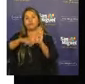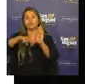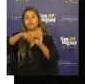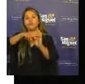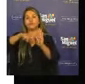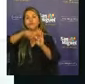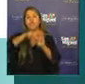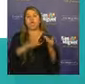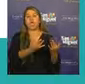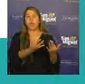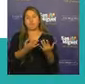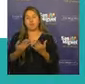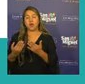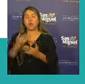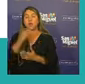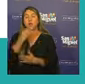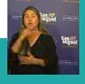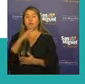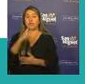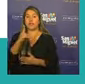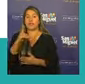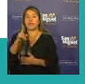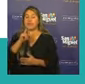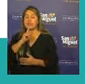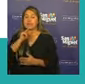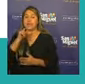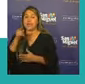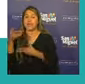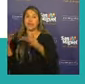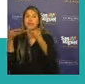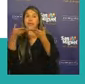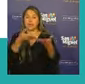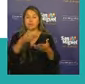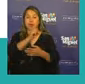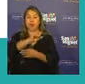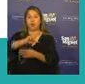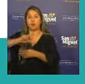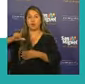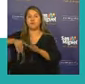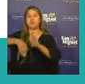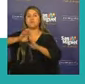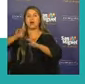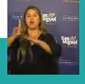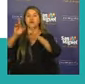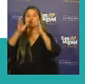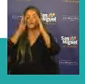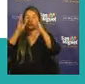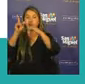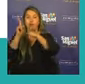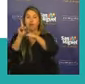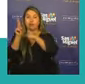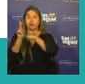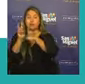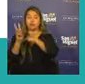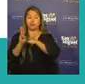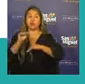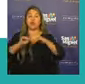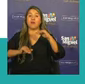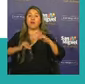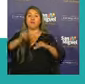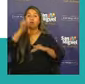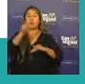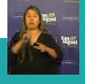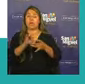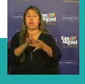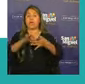les da y aumentar la cantidad de atenciones. De repente los pacientes críticos no necesitan una hora al